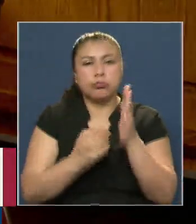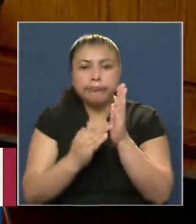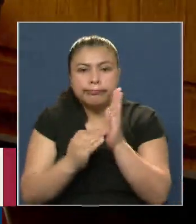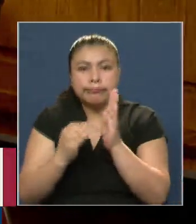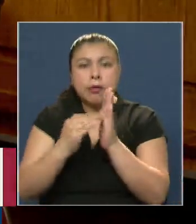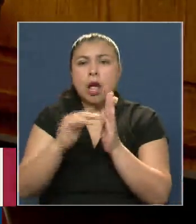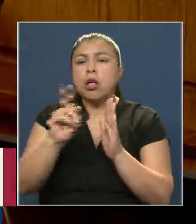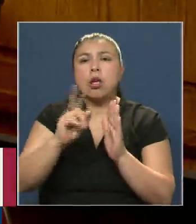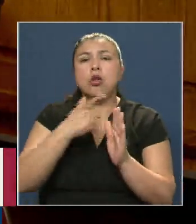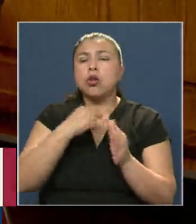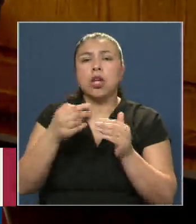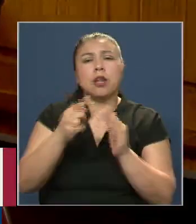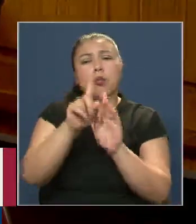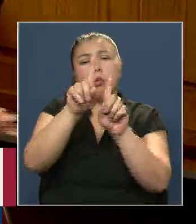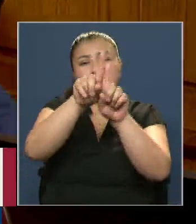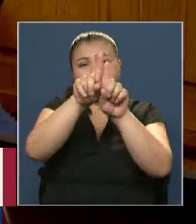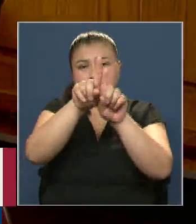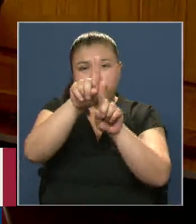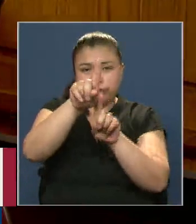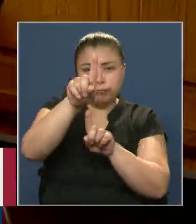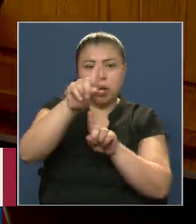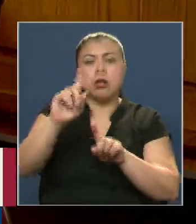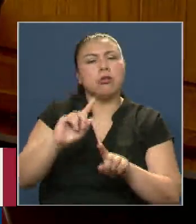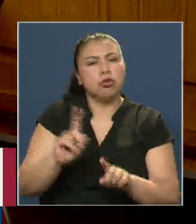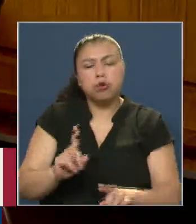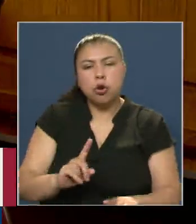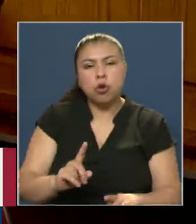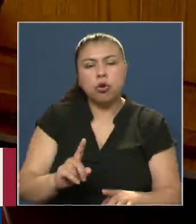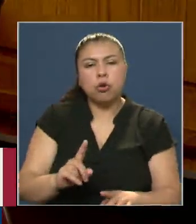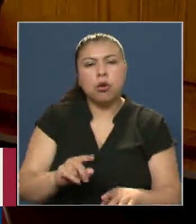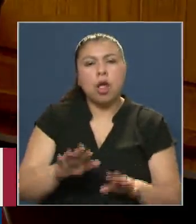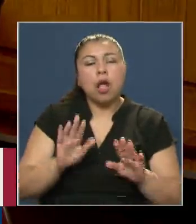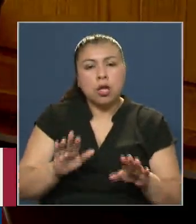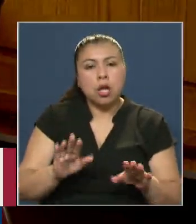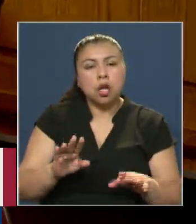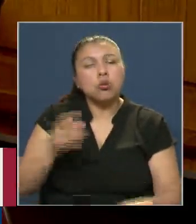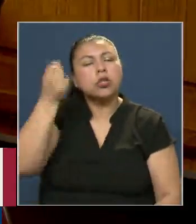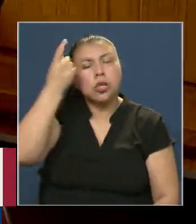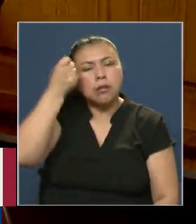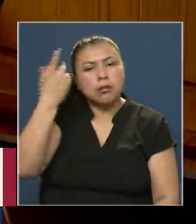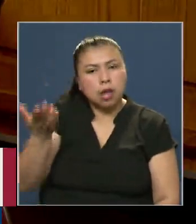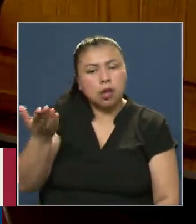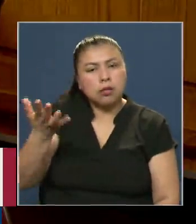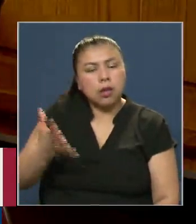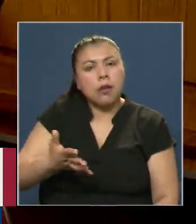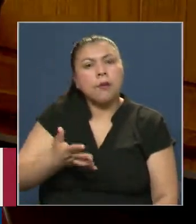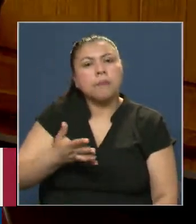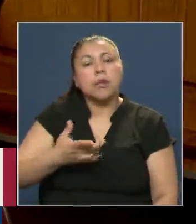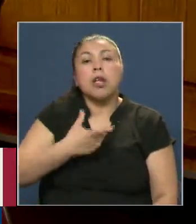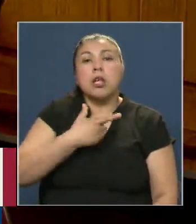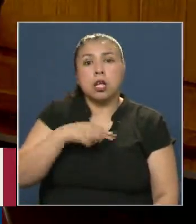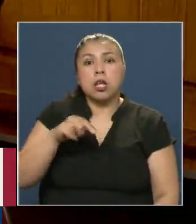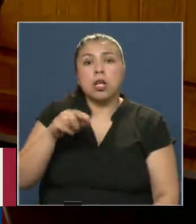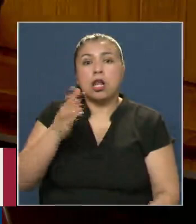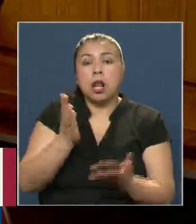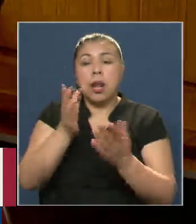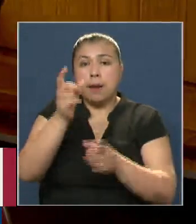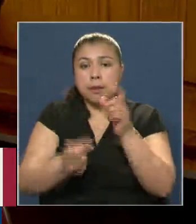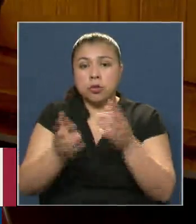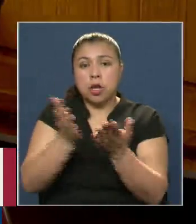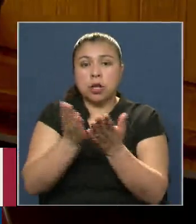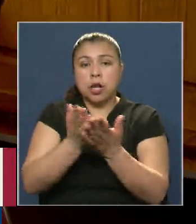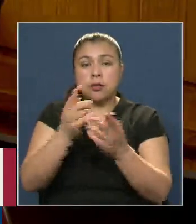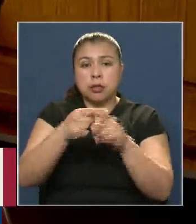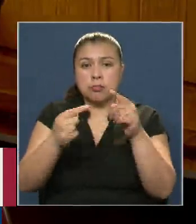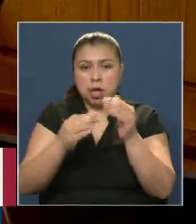quieren volver atrás, ¿cierto?, en esta escalera, volver hacia atrás en el escalón. Y eso es tan comprensible. Y su aspiración es seguir subiendo más escalones en esta